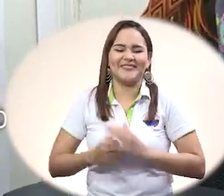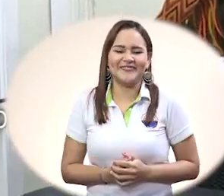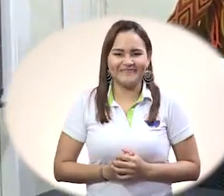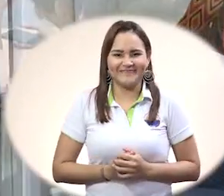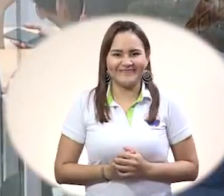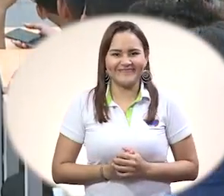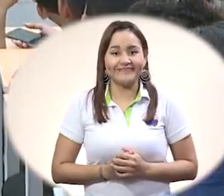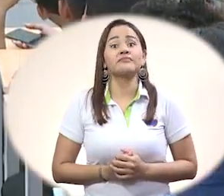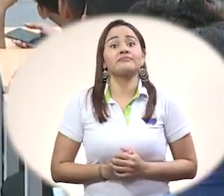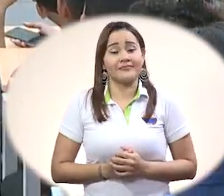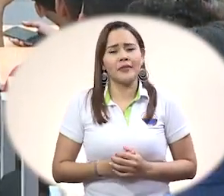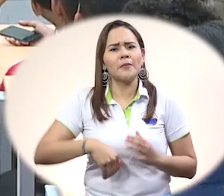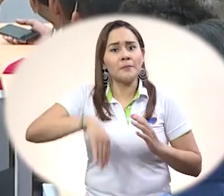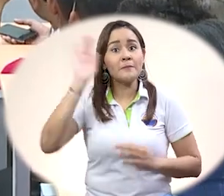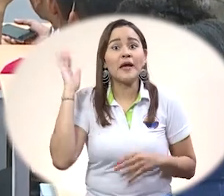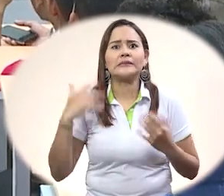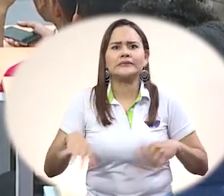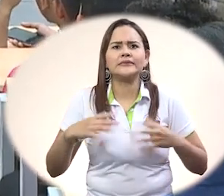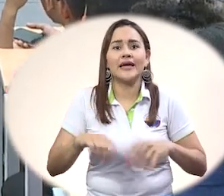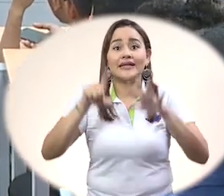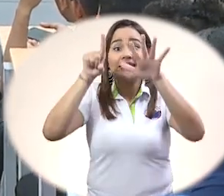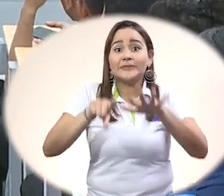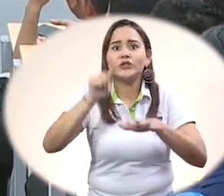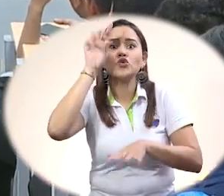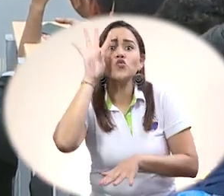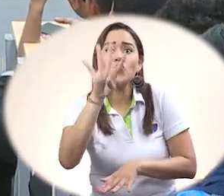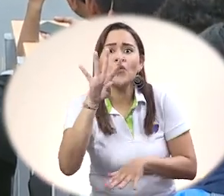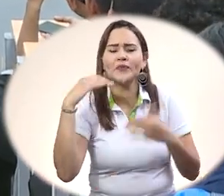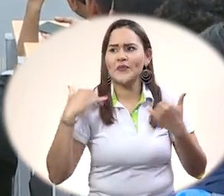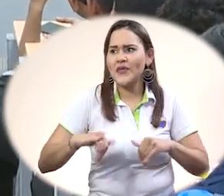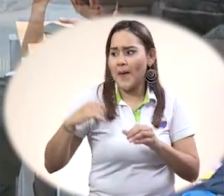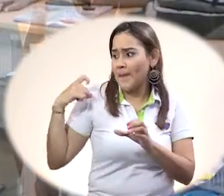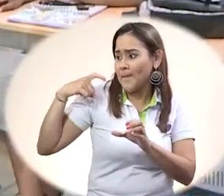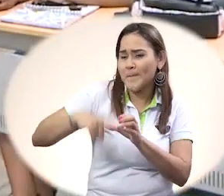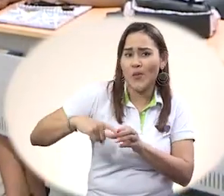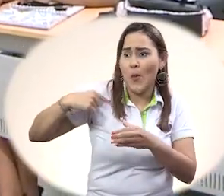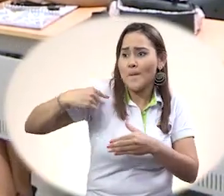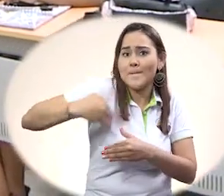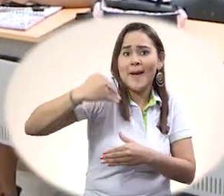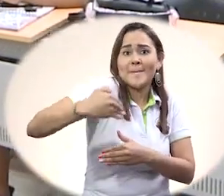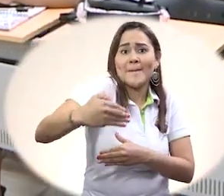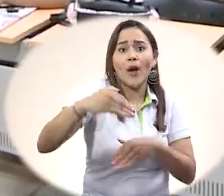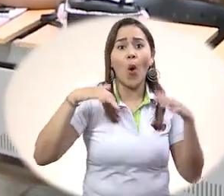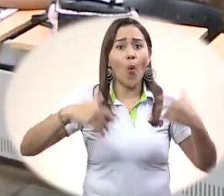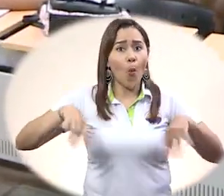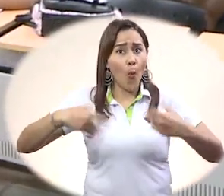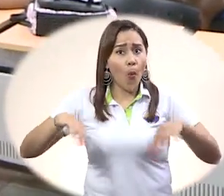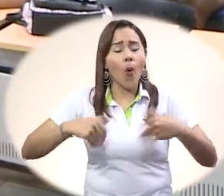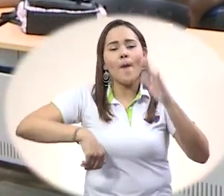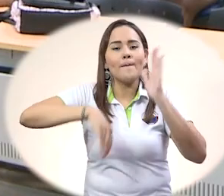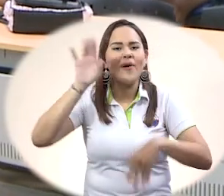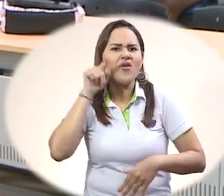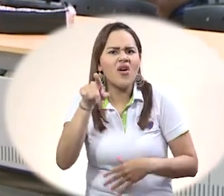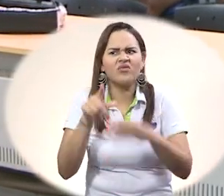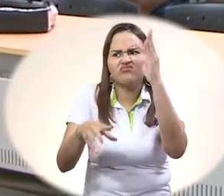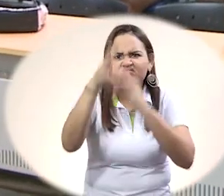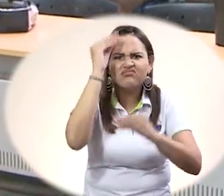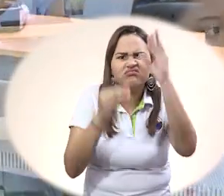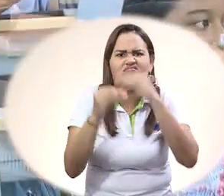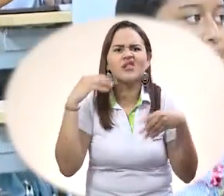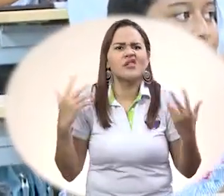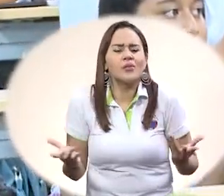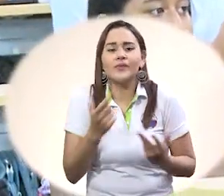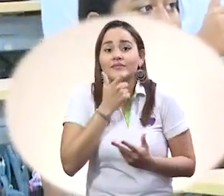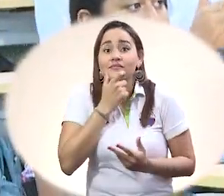en estos cuatros semestre están transcurridos desde su ingreso a la educación superior ies han adquirido un vasto aprendizaje del idioma inglés